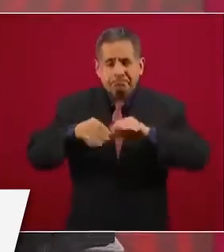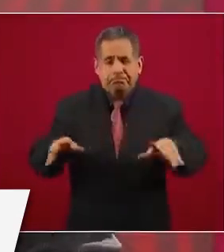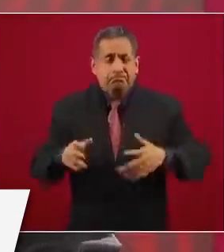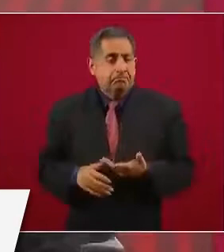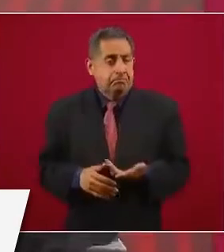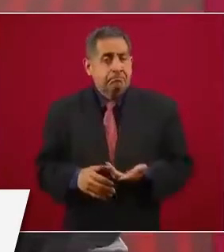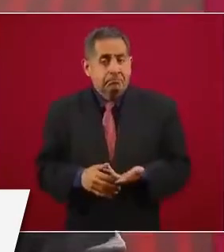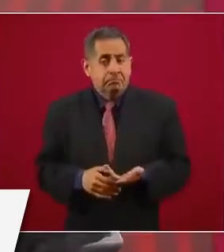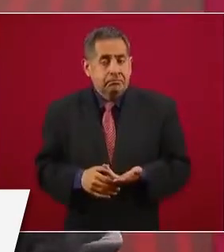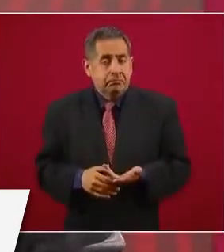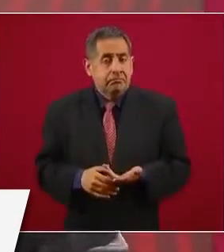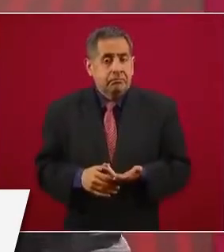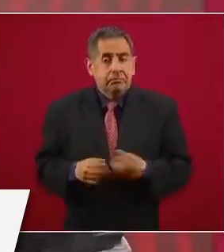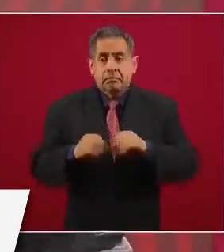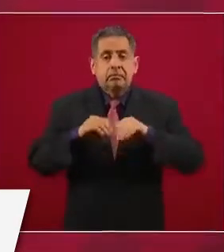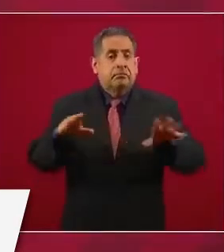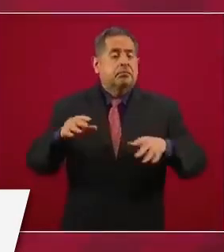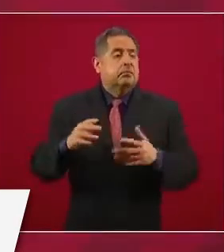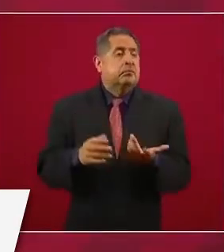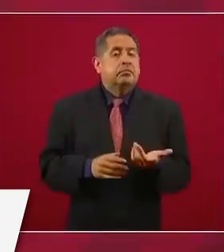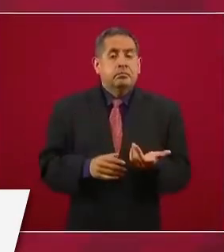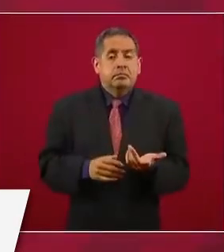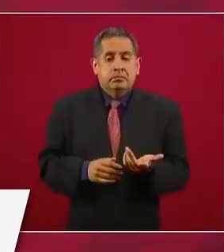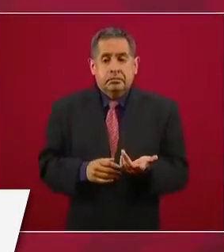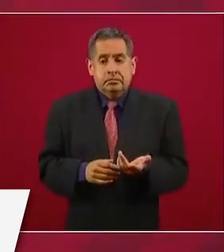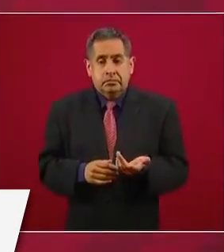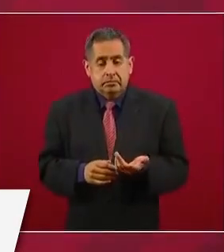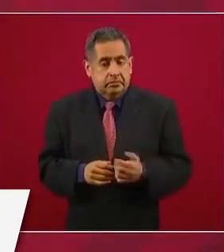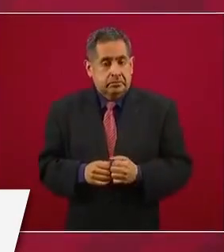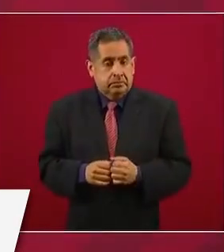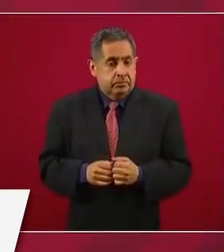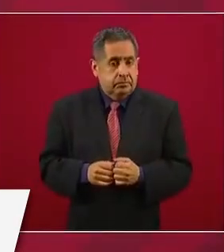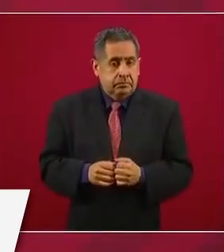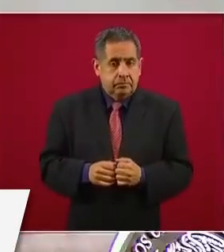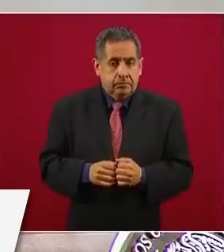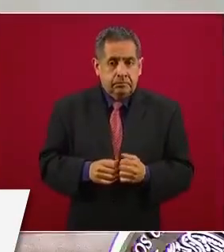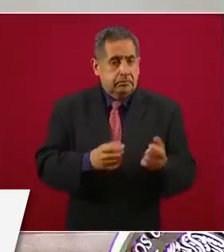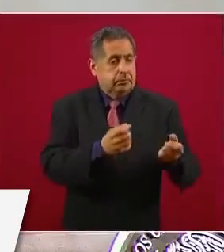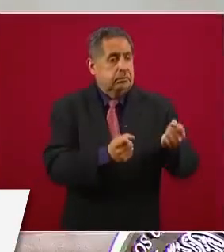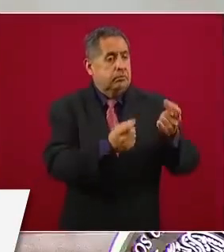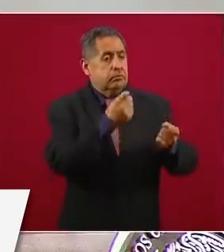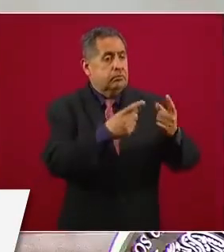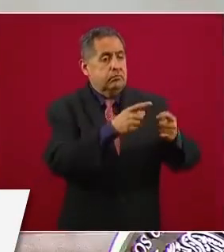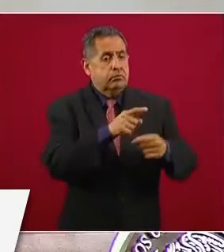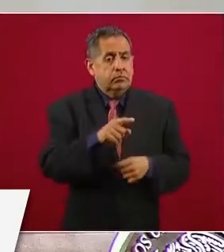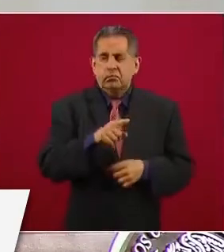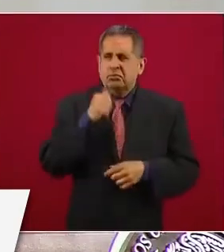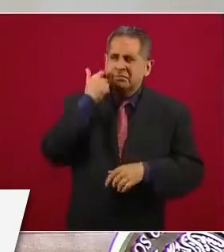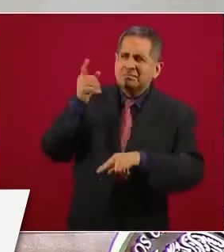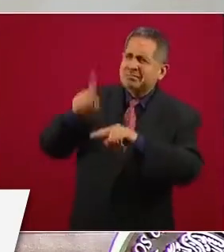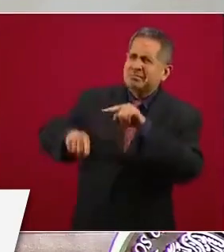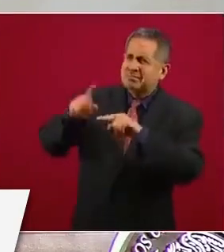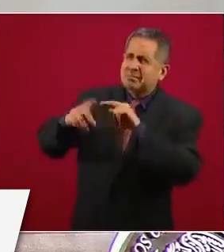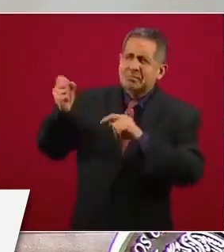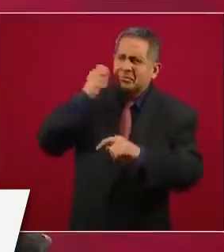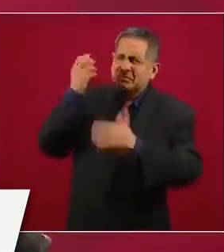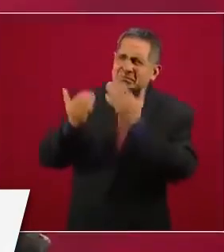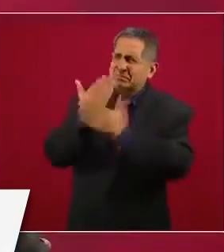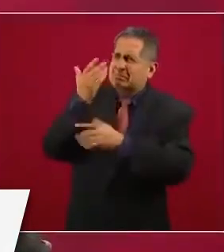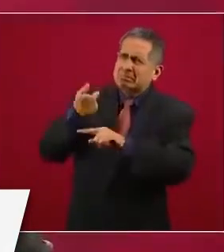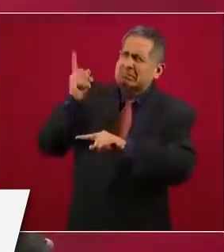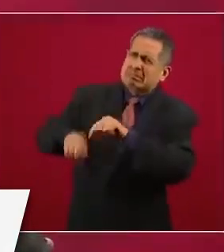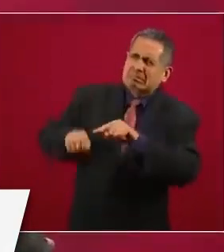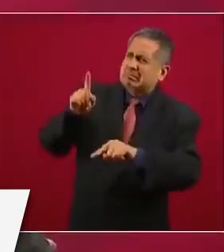con la gente. Hay quienes no quieren ya que exista la mañanera. Les